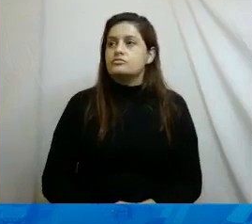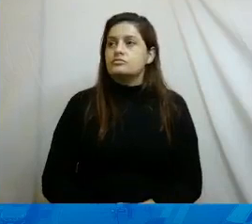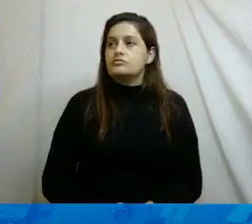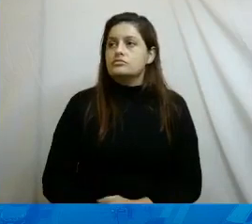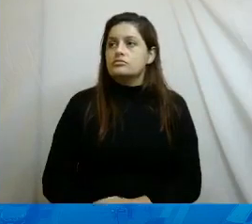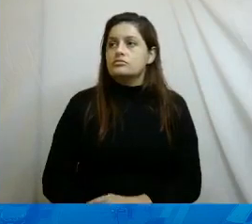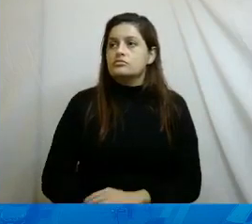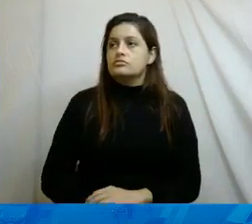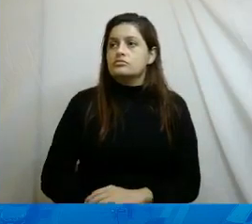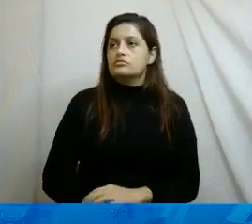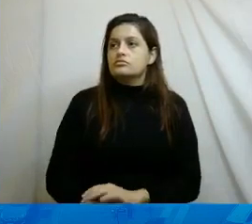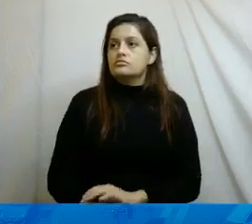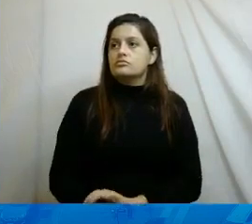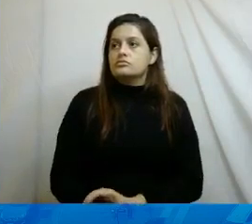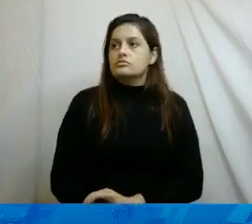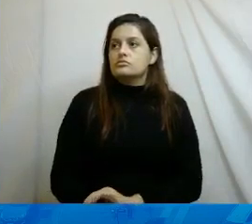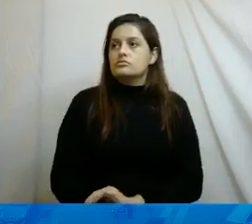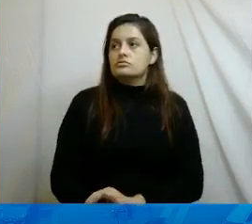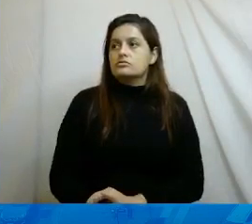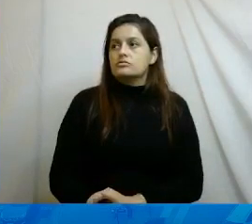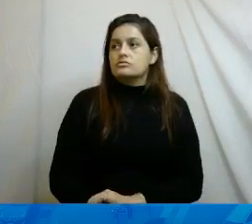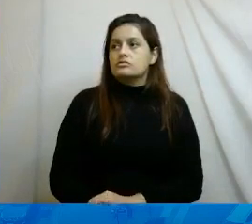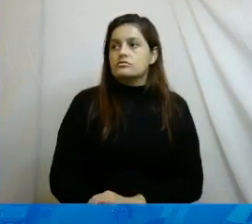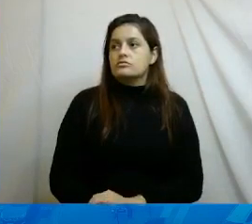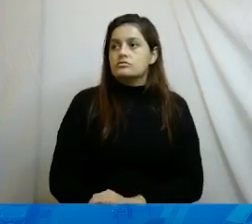Gracias. Gracias, concejal.